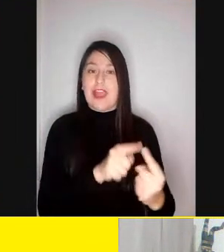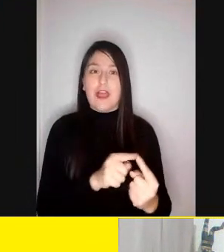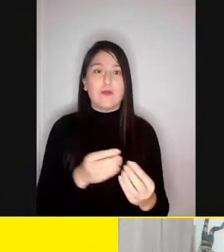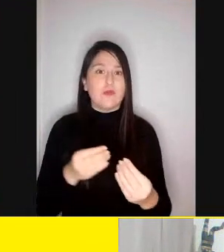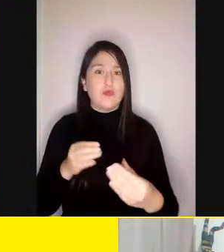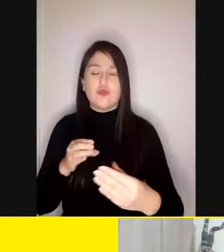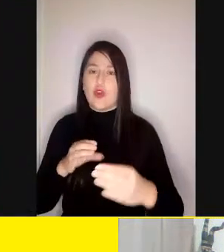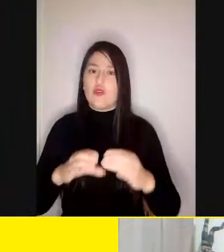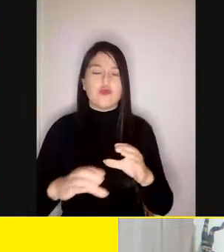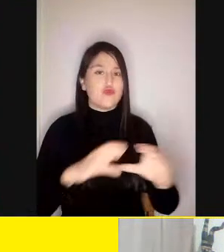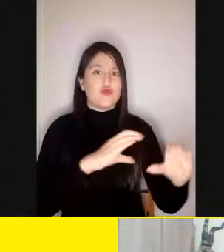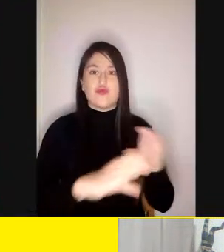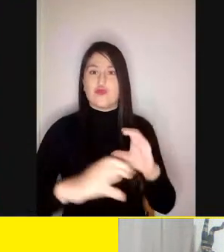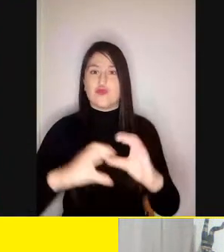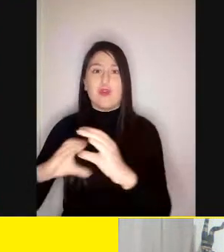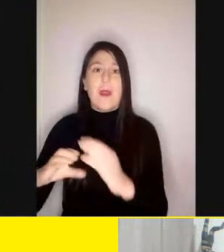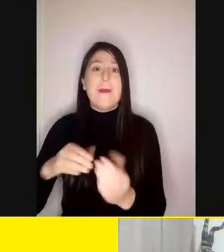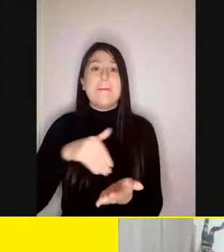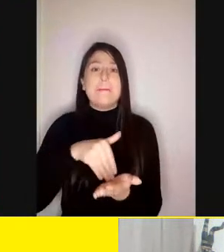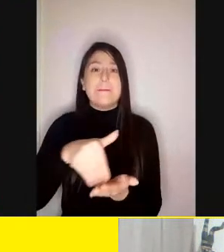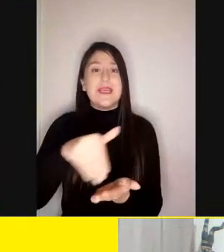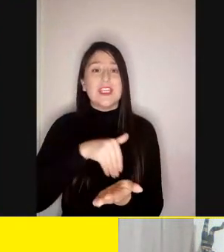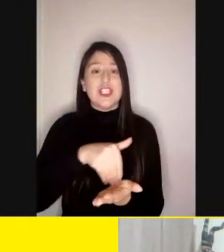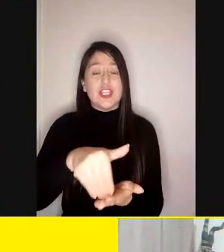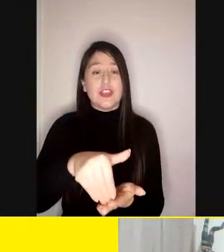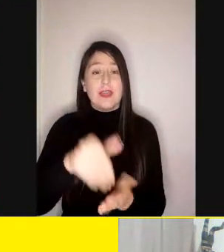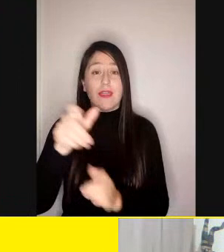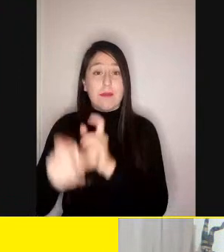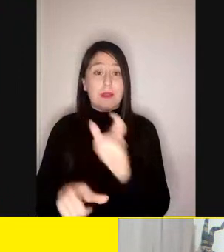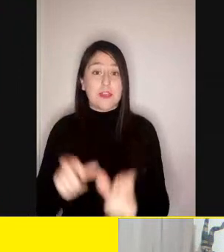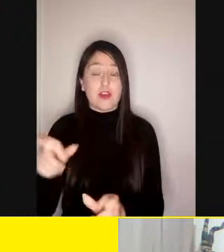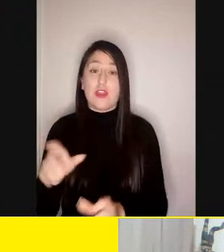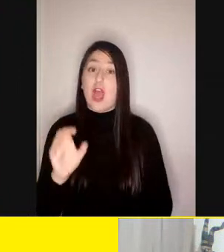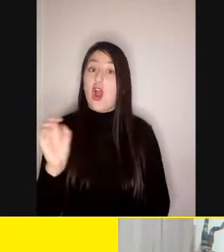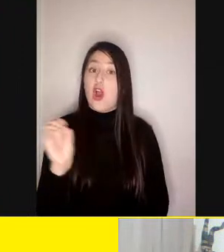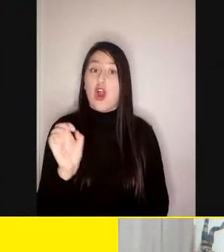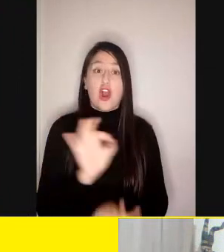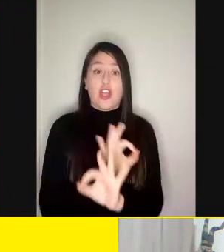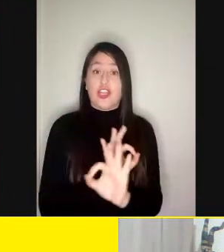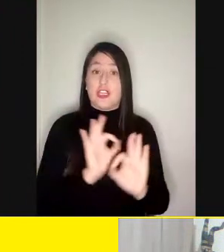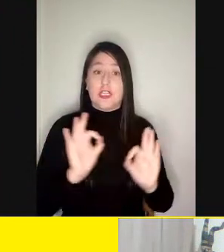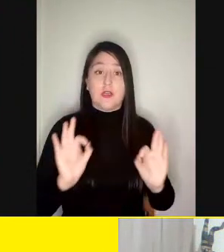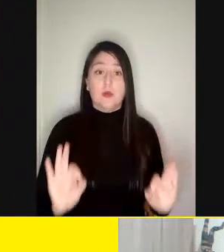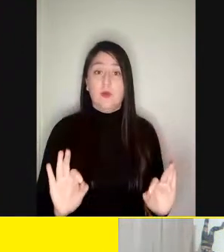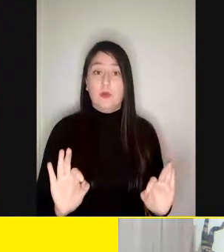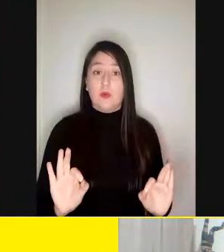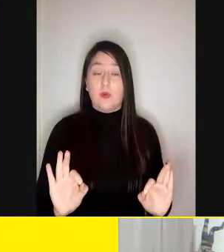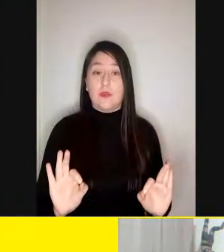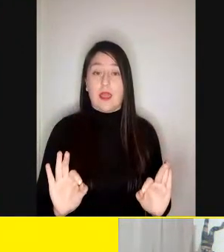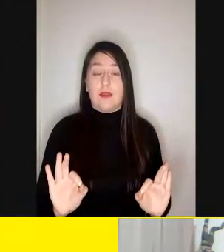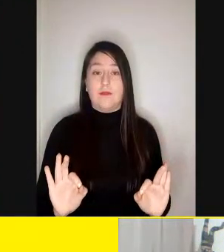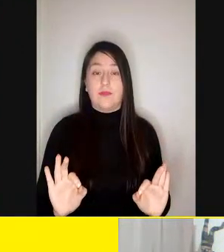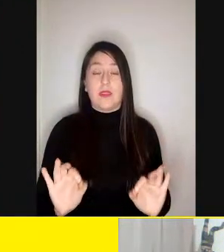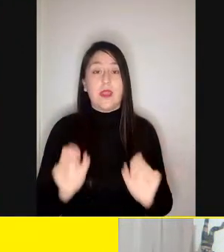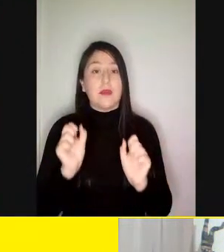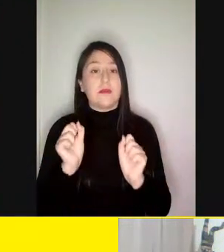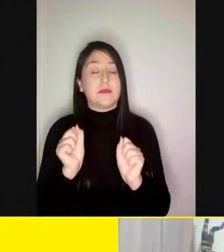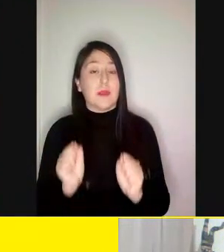millones de personas al mismo tiempo y tal vez con ninguna, porque con ninguna logramos esa conversación